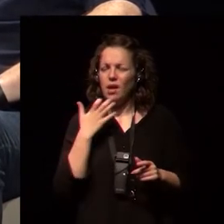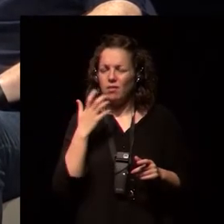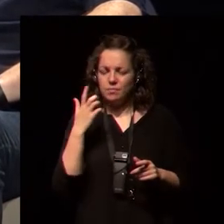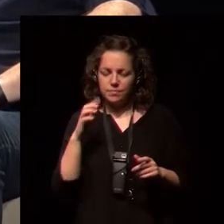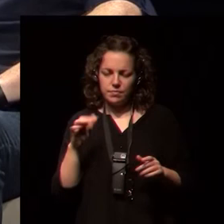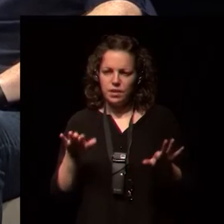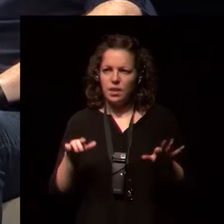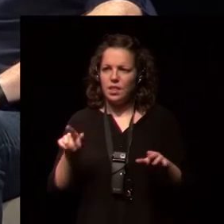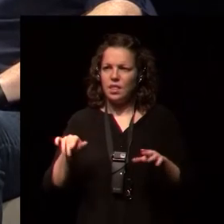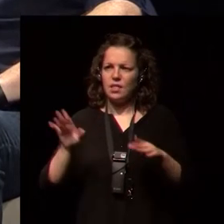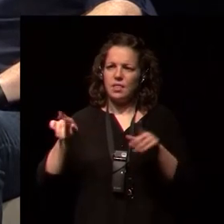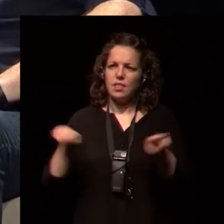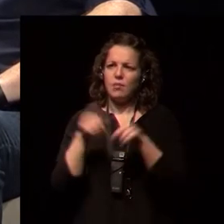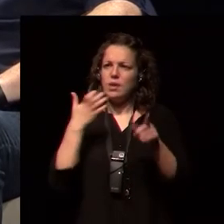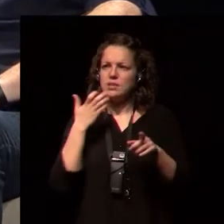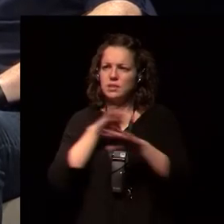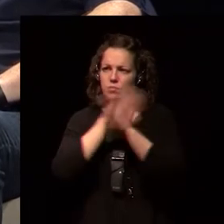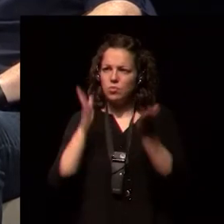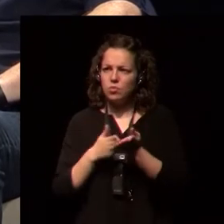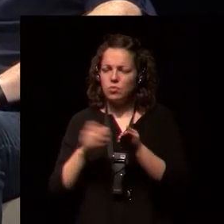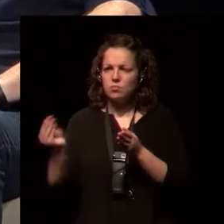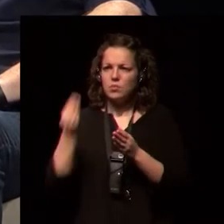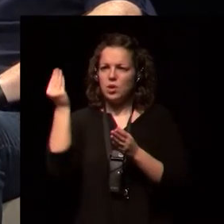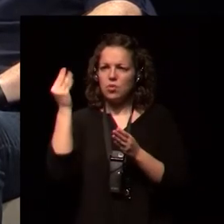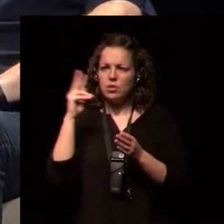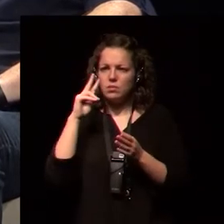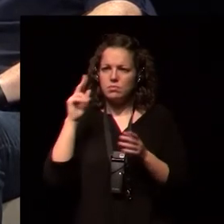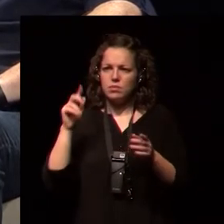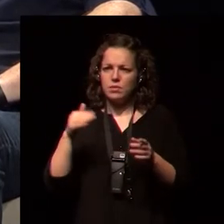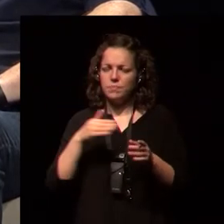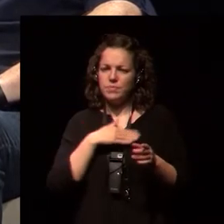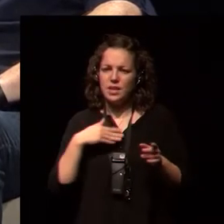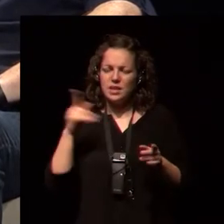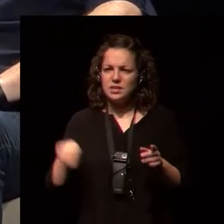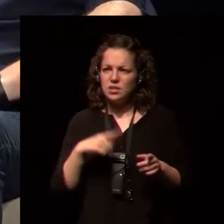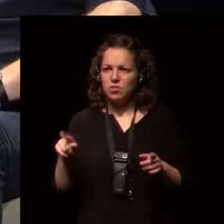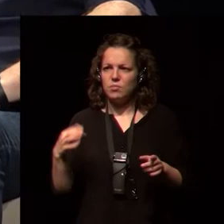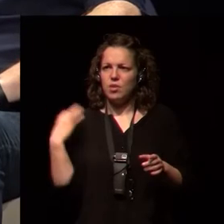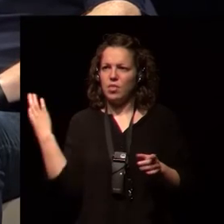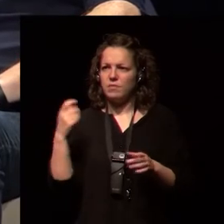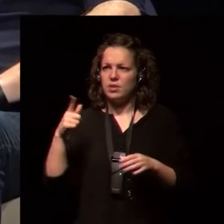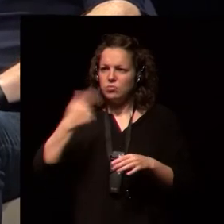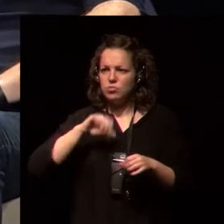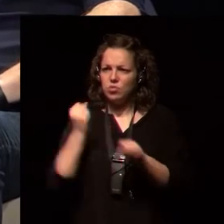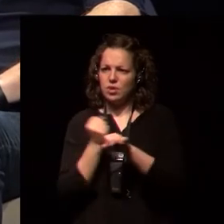mejor. Tenemos que recordarlo todos los días en nuestro trabajo.